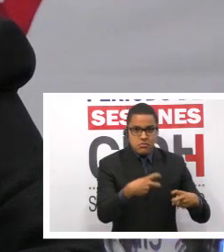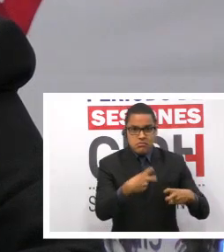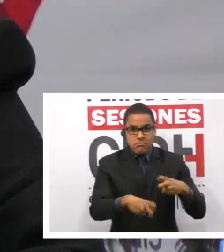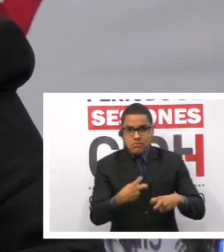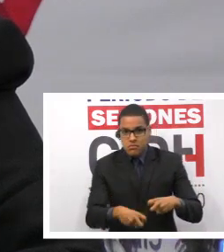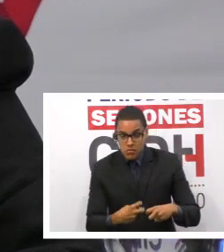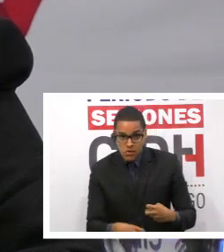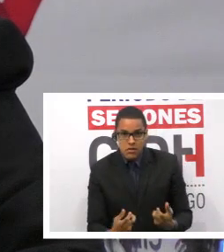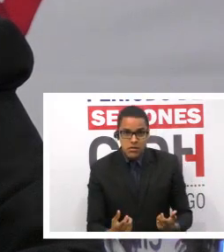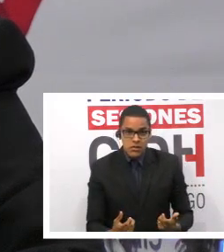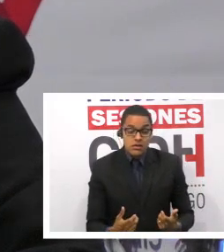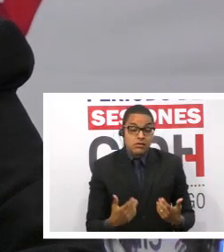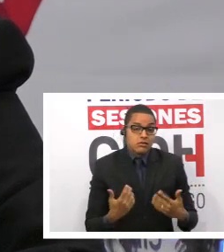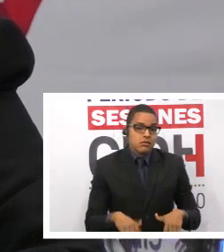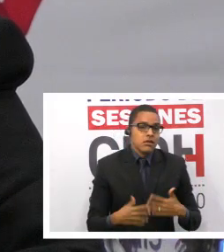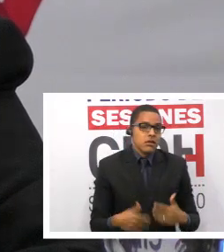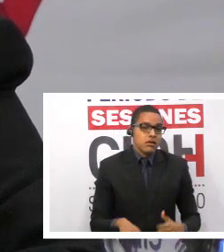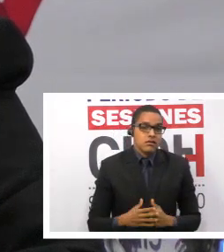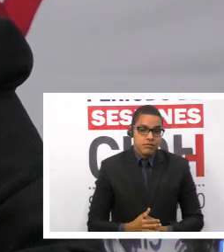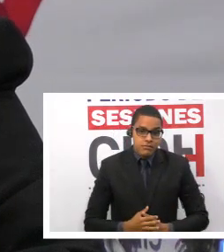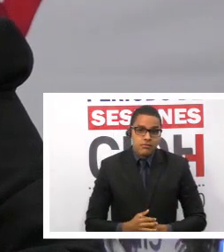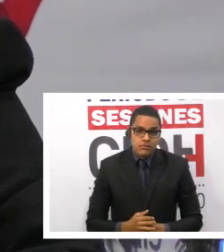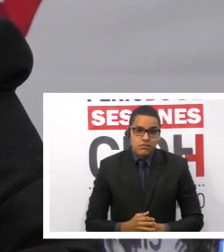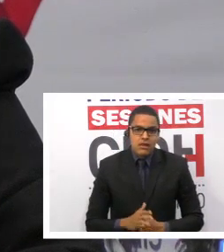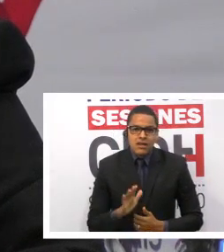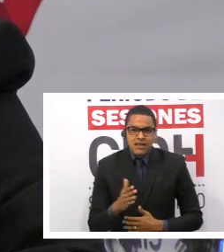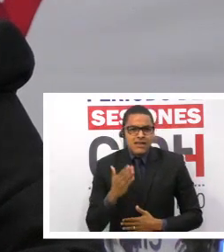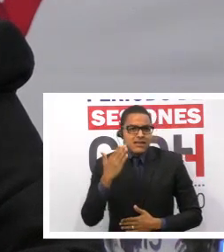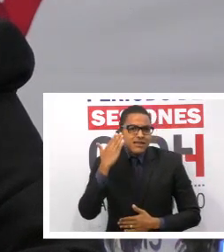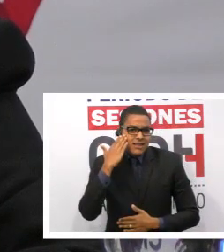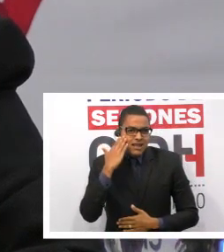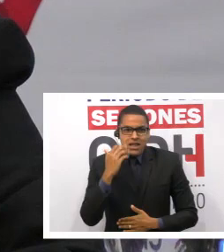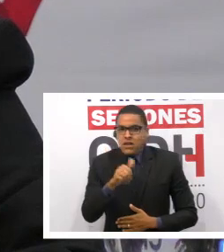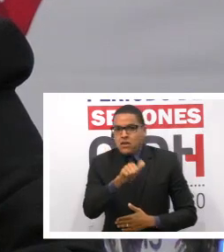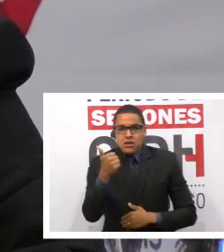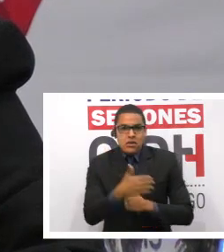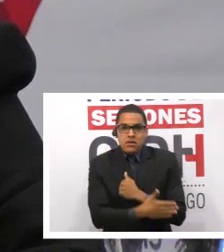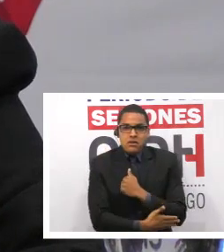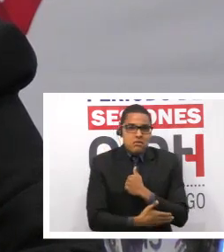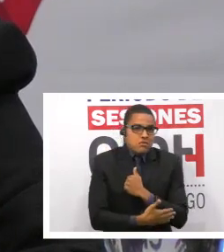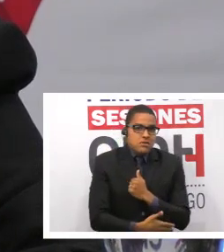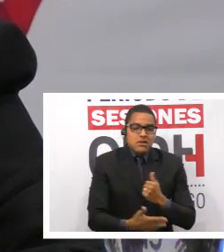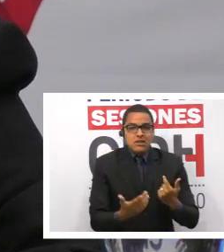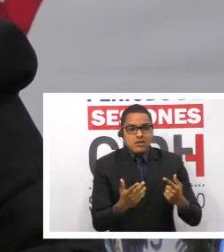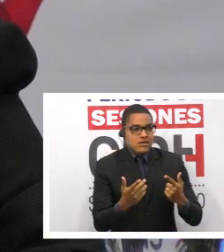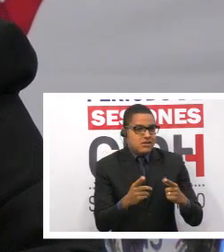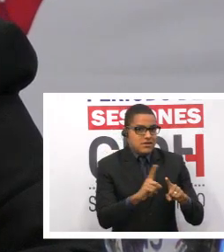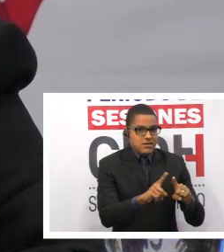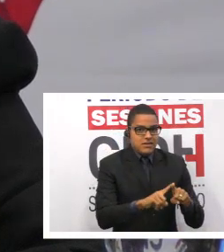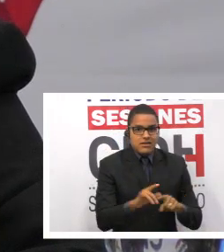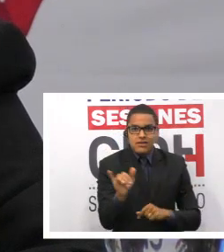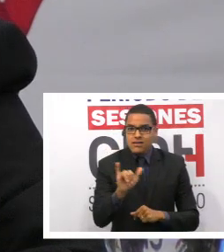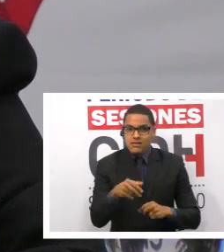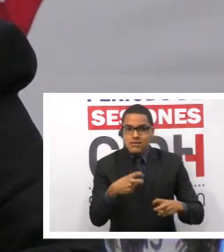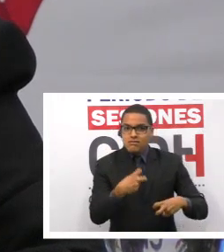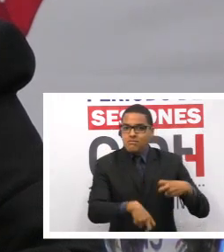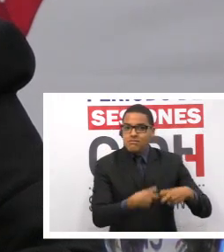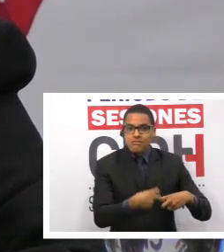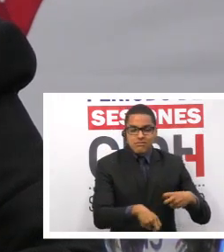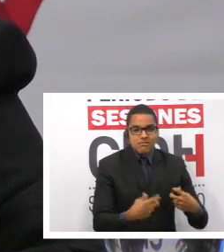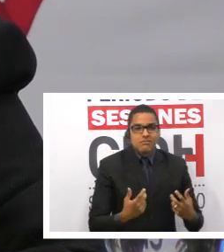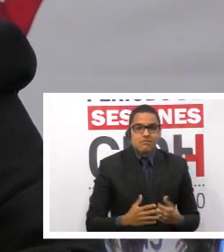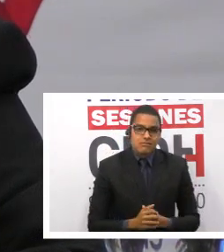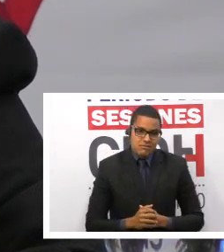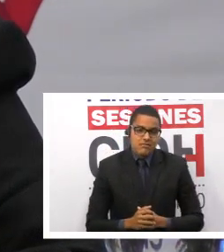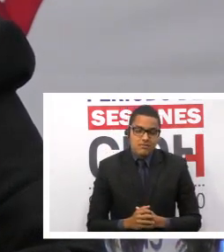es un fenómeno que se presenta en toda la región yo soy mexicano y puedo entender muy bien todo lo